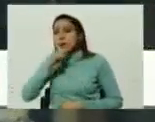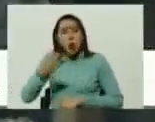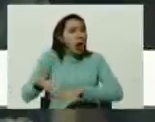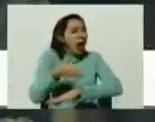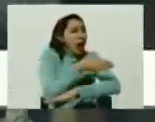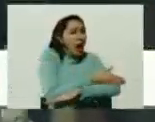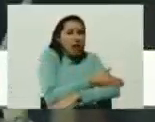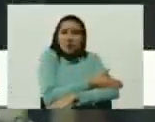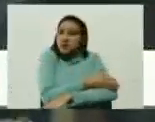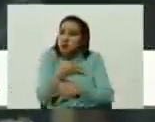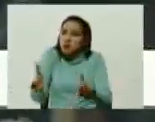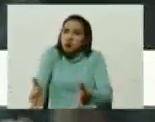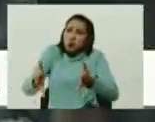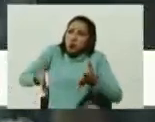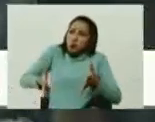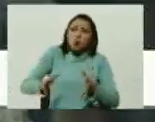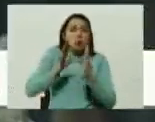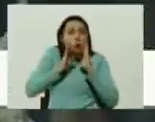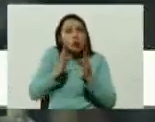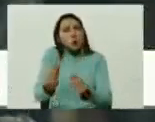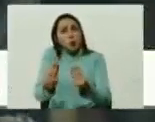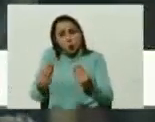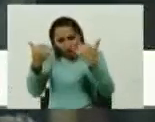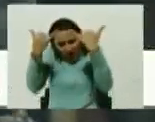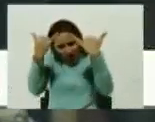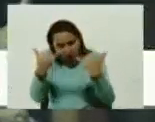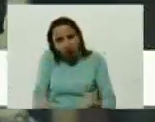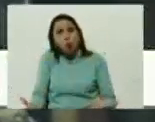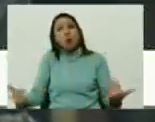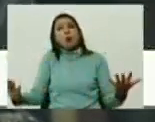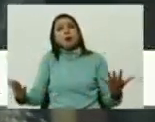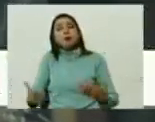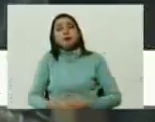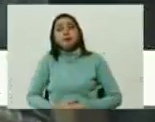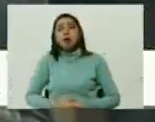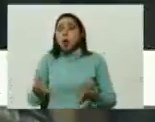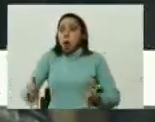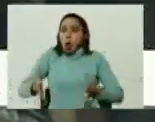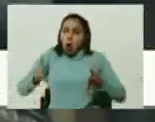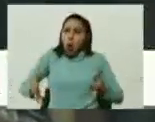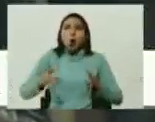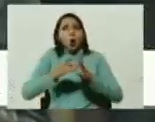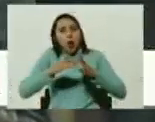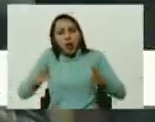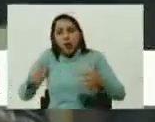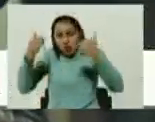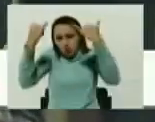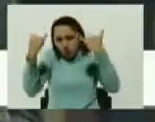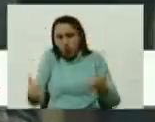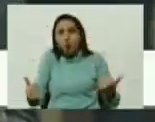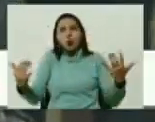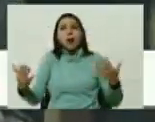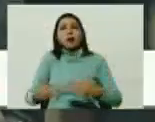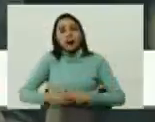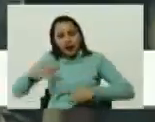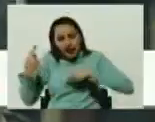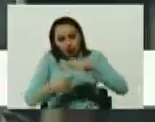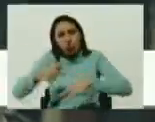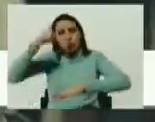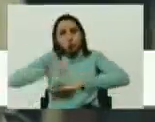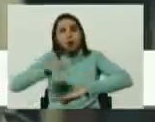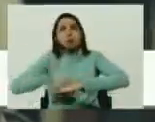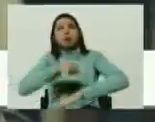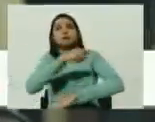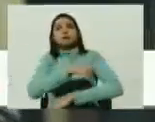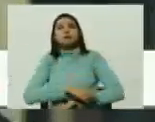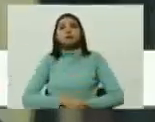habían recibido tantos beneficios tantos logros y tantos derechos como lo hemos tenido en la revolución bolivariana